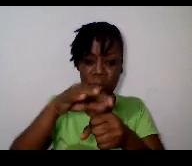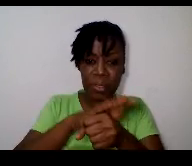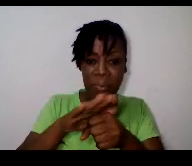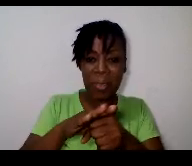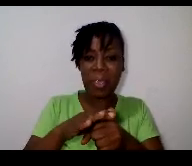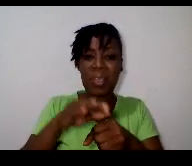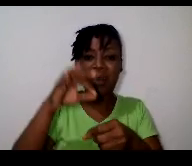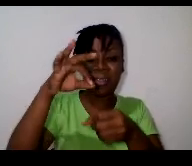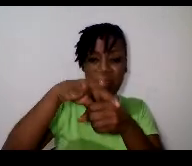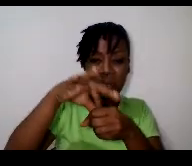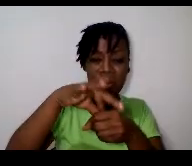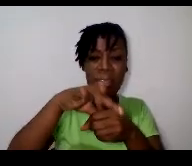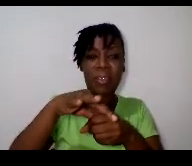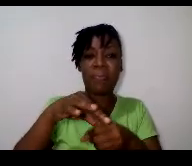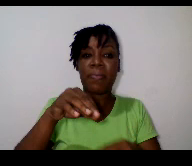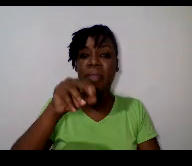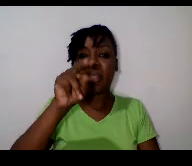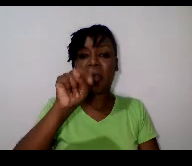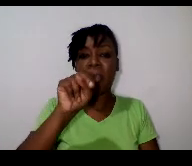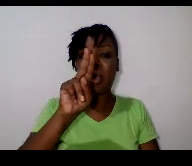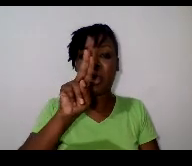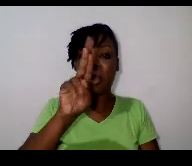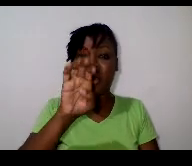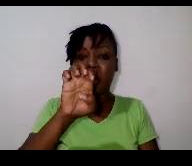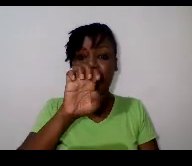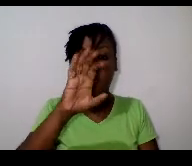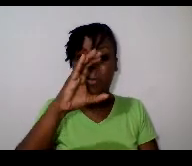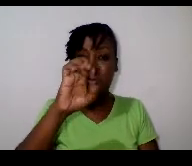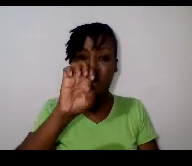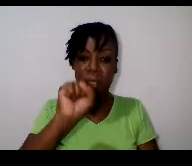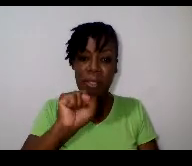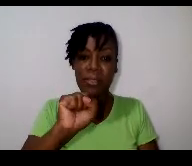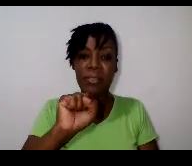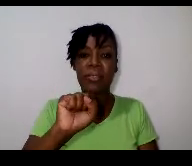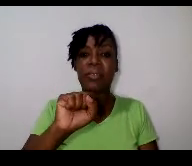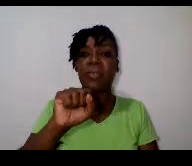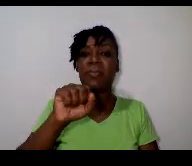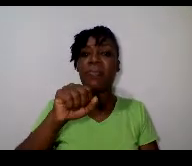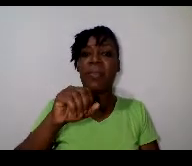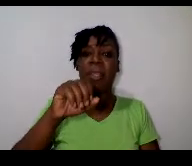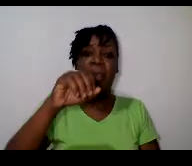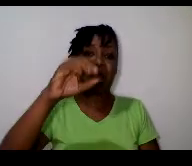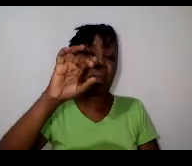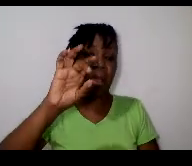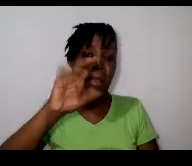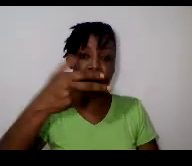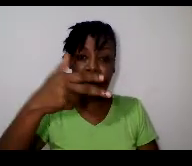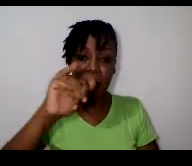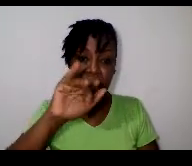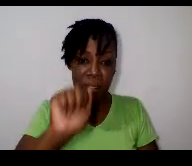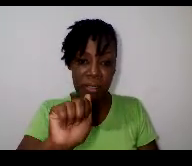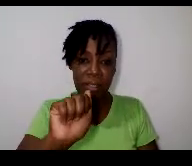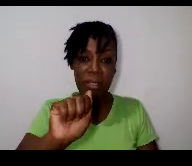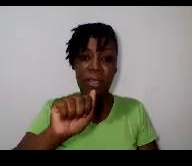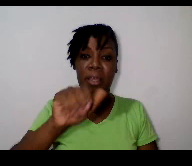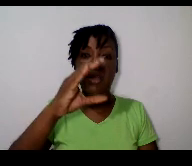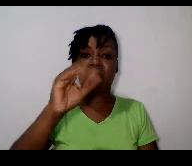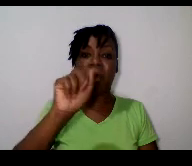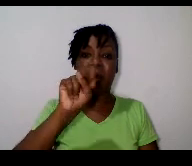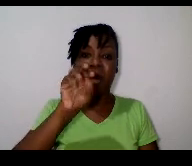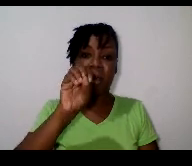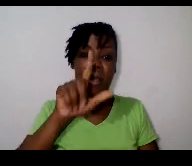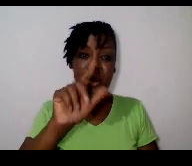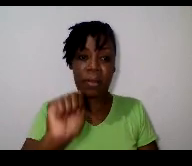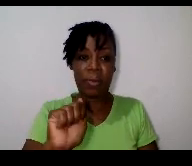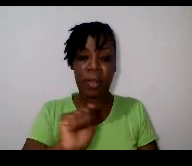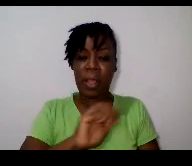semilla, ¿verdad? Que tengamos accesible, semillas de girasol, semillas de chía, semillas de canola, todas las semillas nos pueden ofrecer